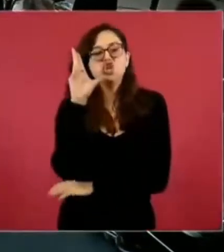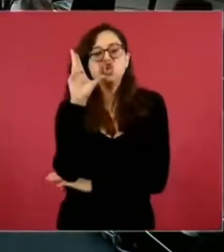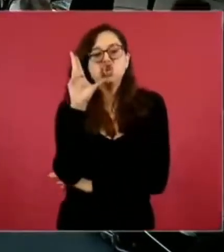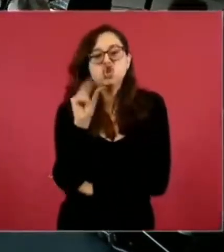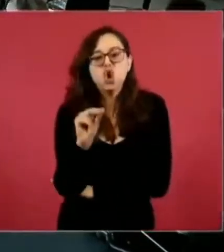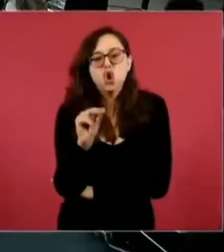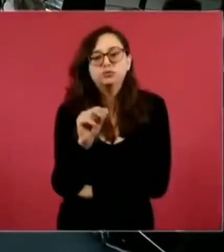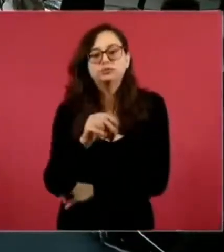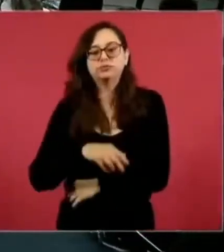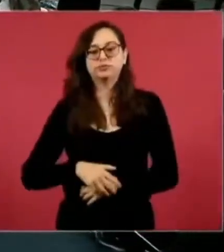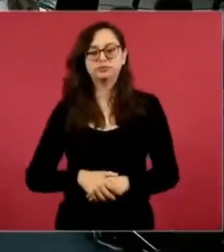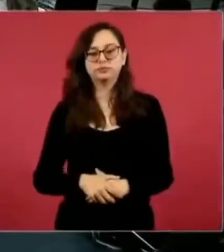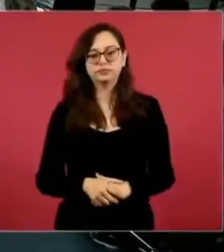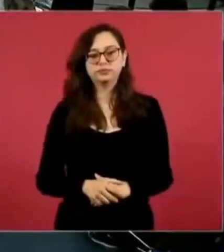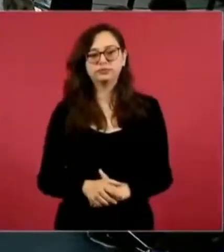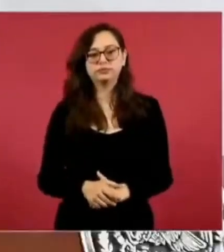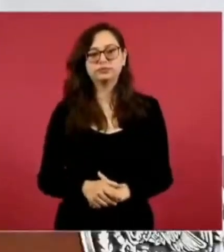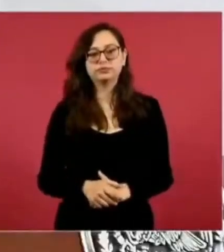No.